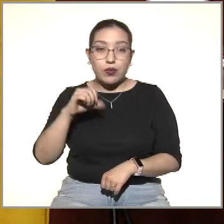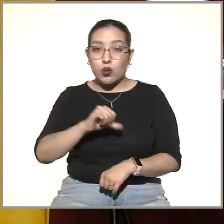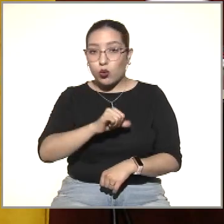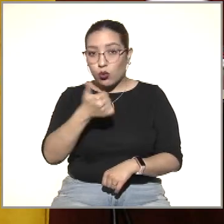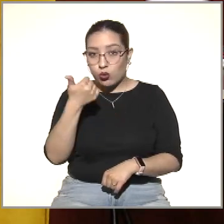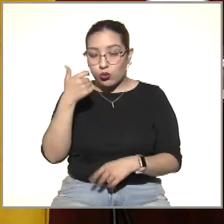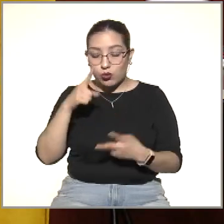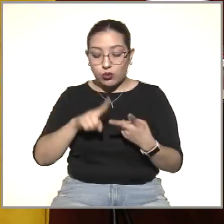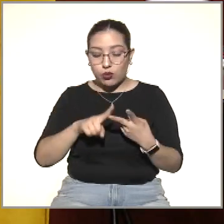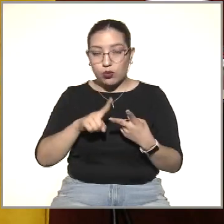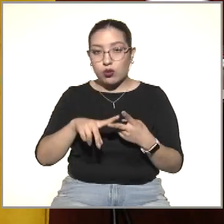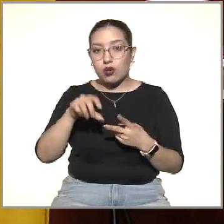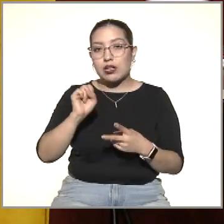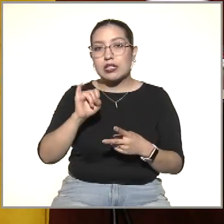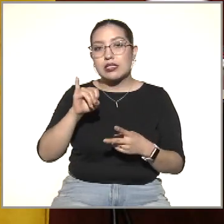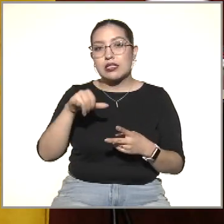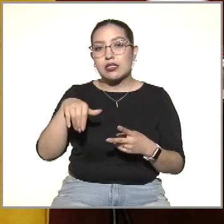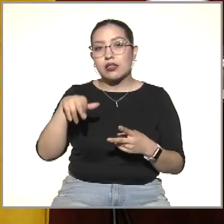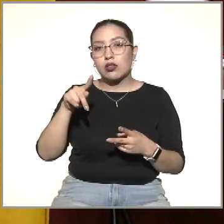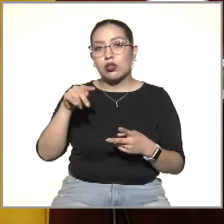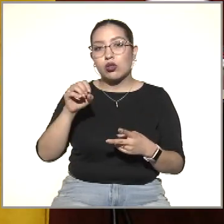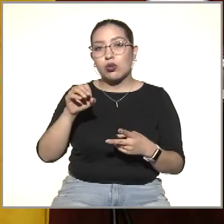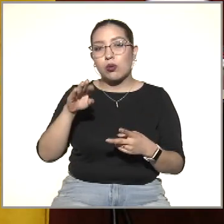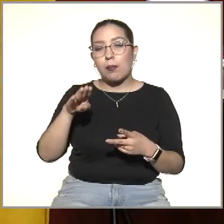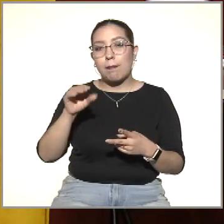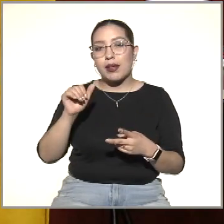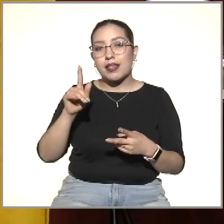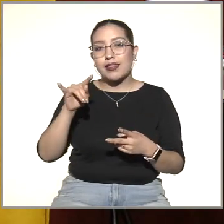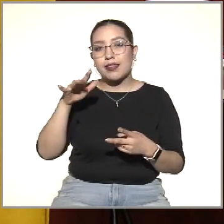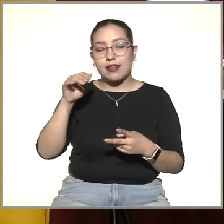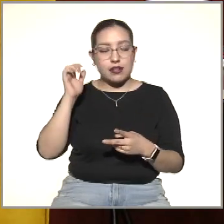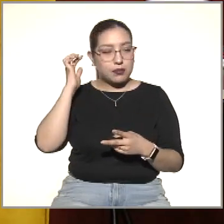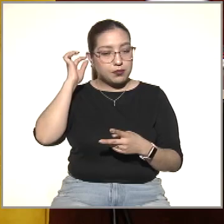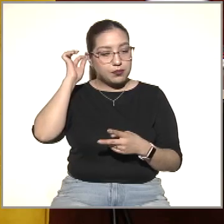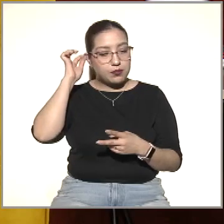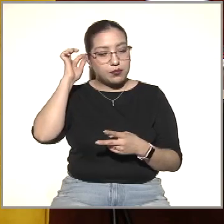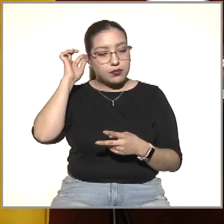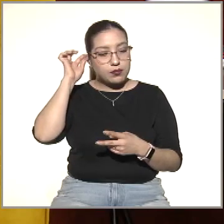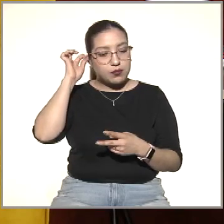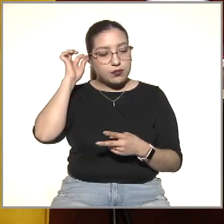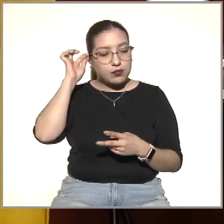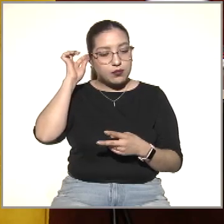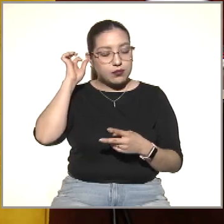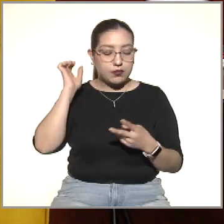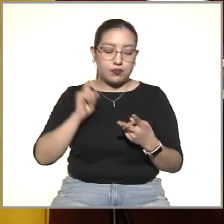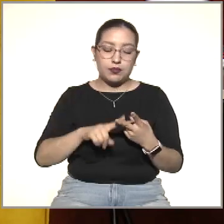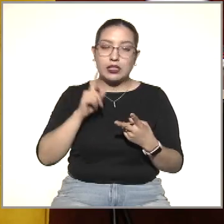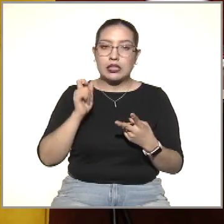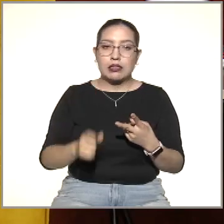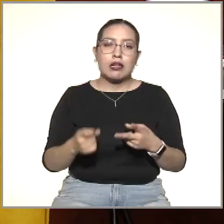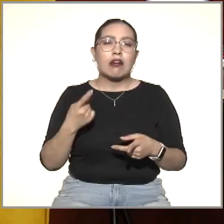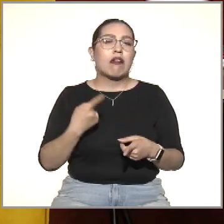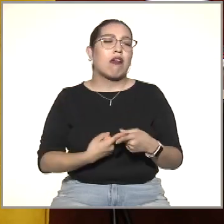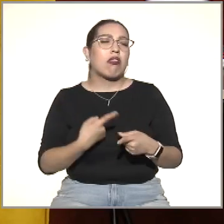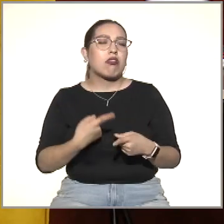cara sintomática, es decir, que da síntomas de quién está hablando.